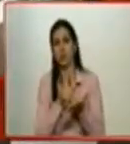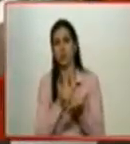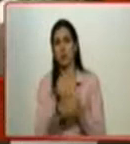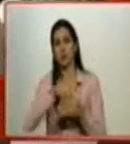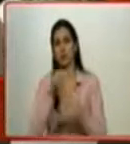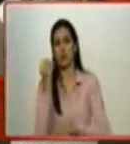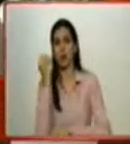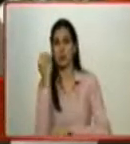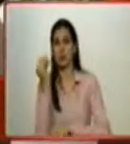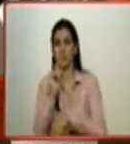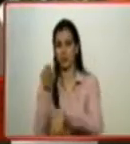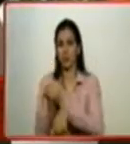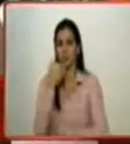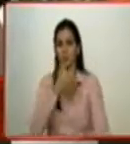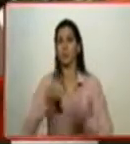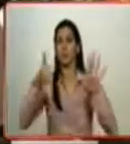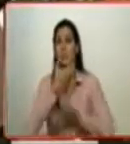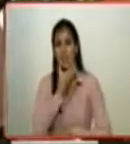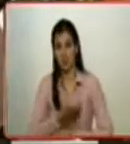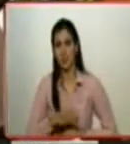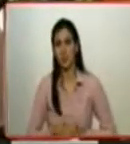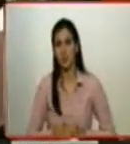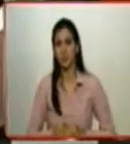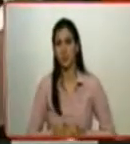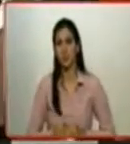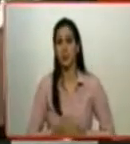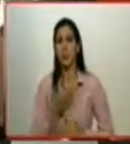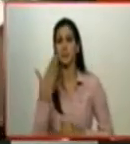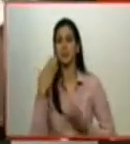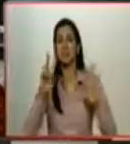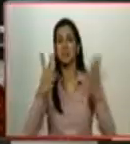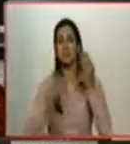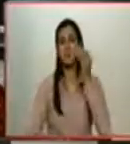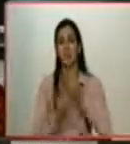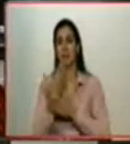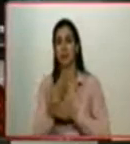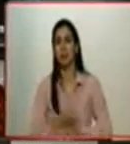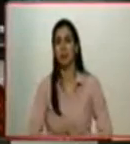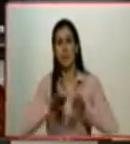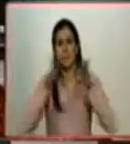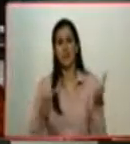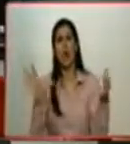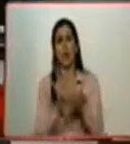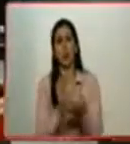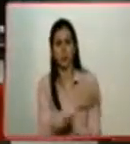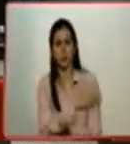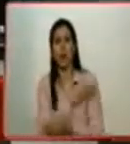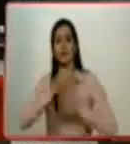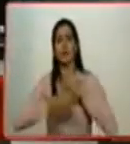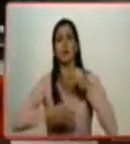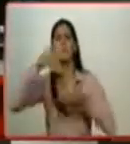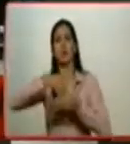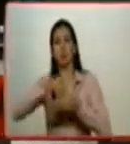elecciones parlamentarias del próximo 6 de diciembre. El pasado 17 de mayo, la autodenominada Mesa de la Unidad realizó un proceso